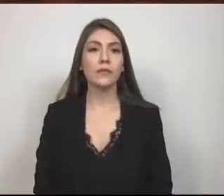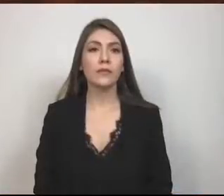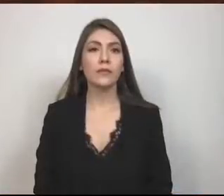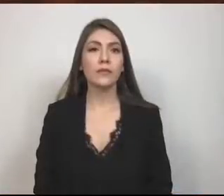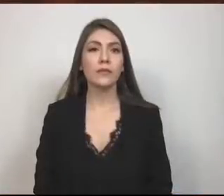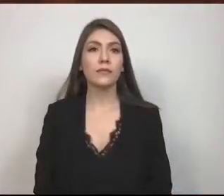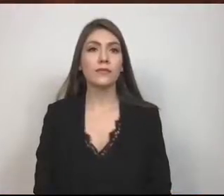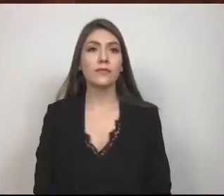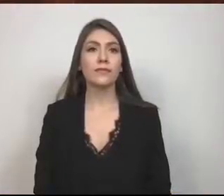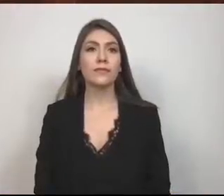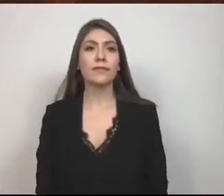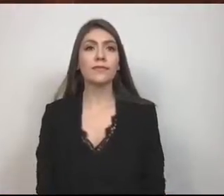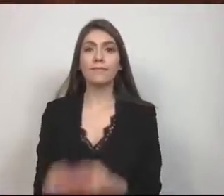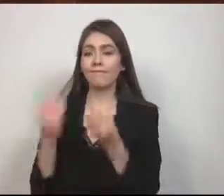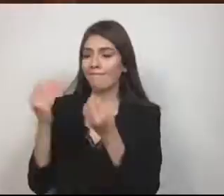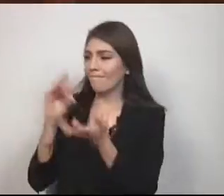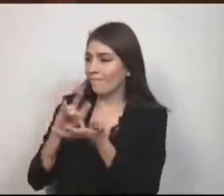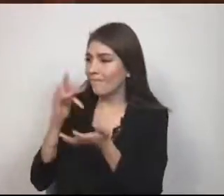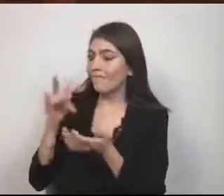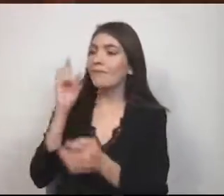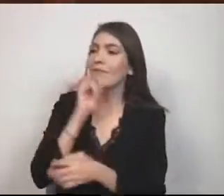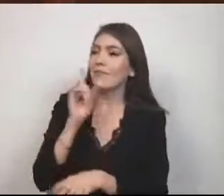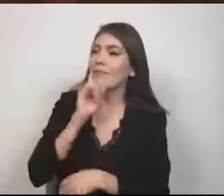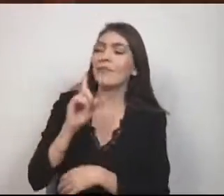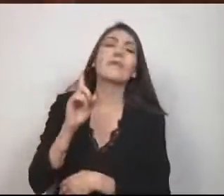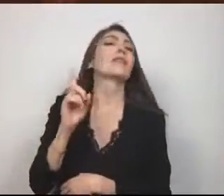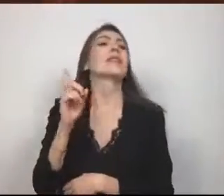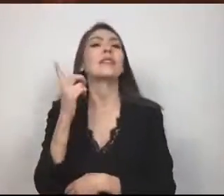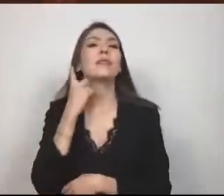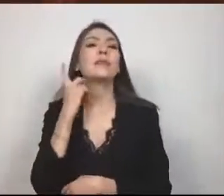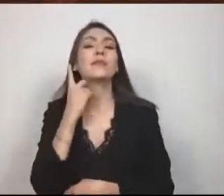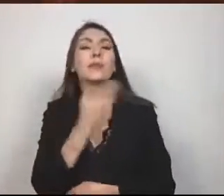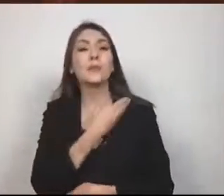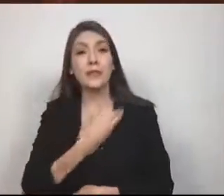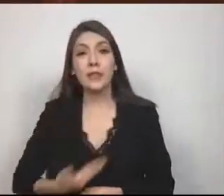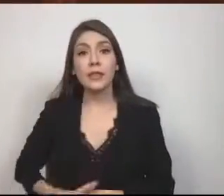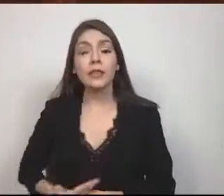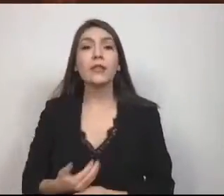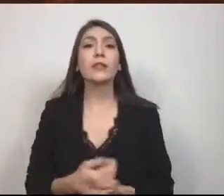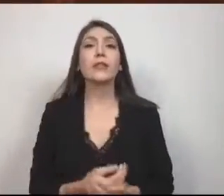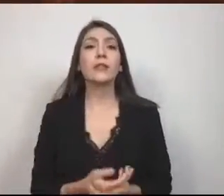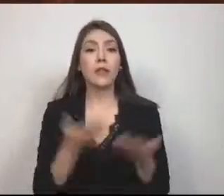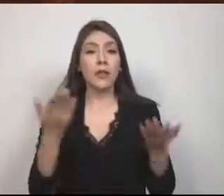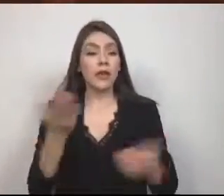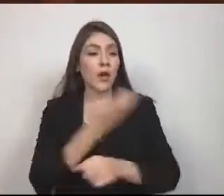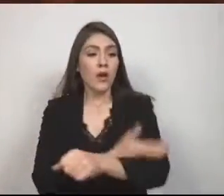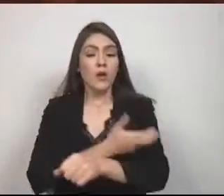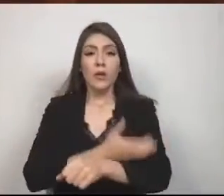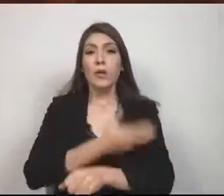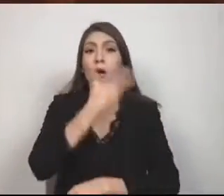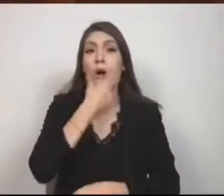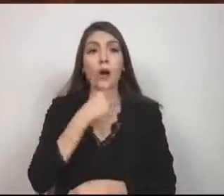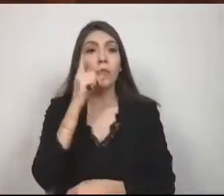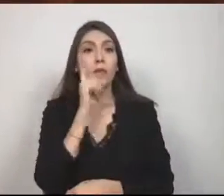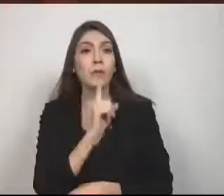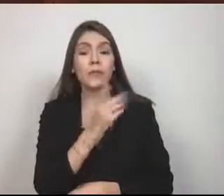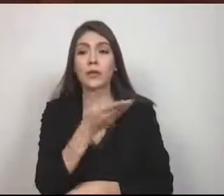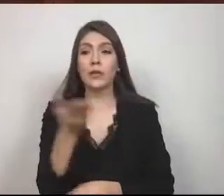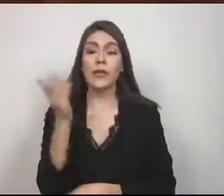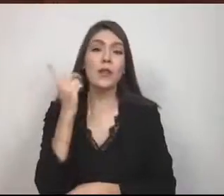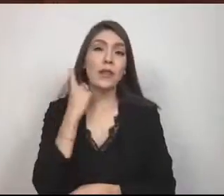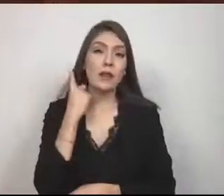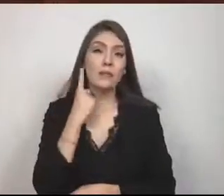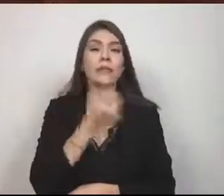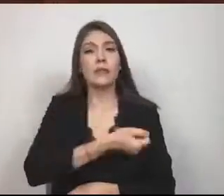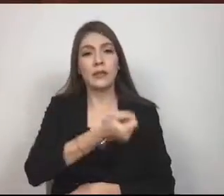Muchas gracias, diputada presidenta. Saludo con mucho aprecio a mis compañeras y compañeros diputados, a los medios de comunicación